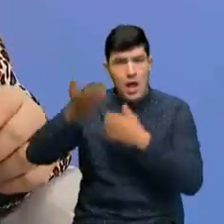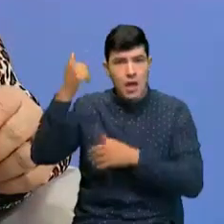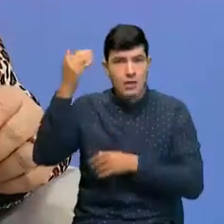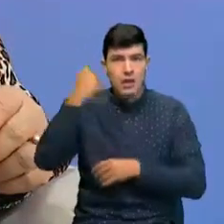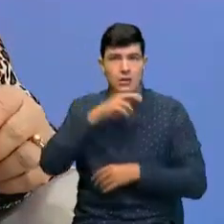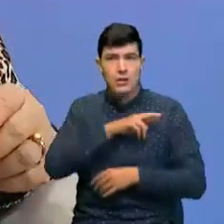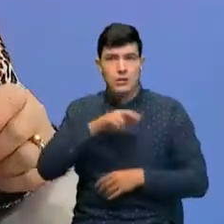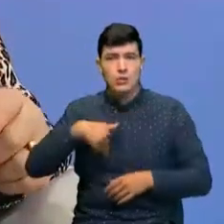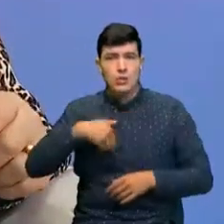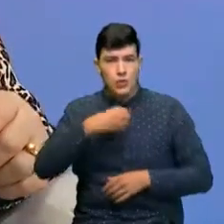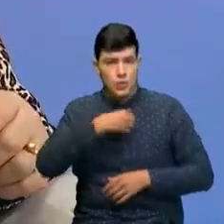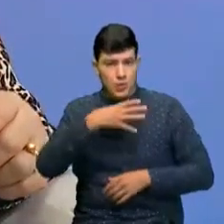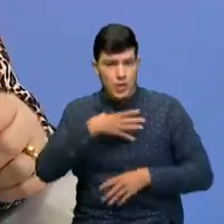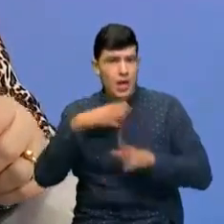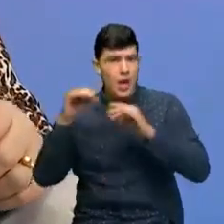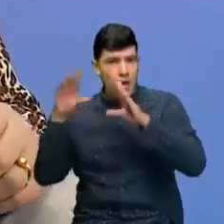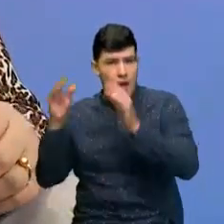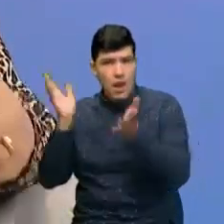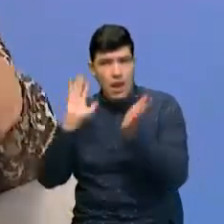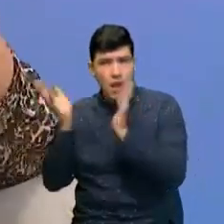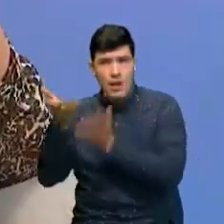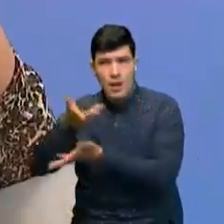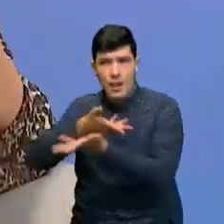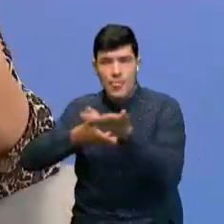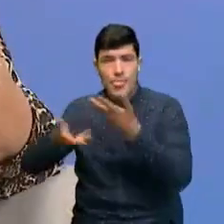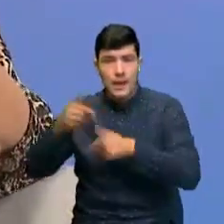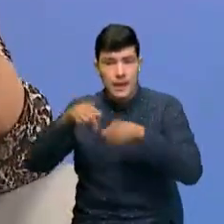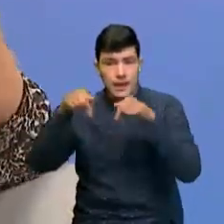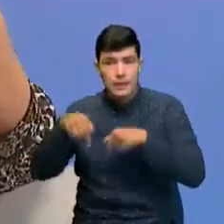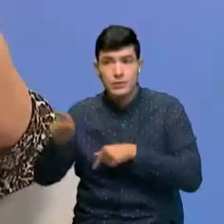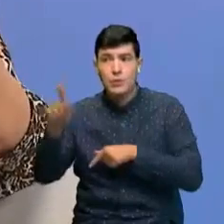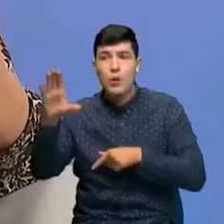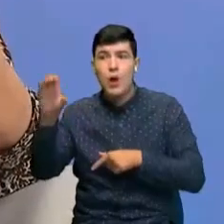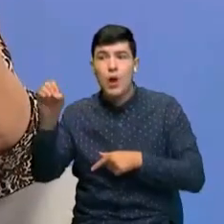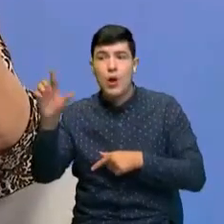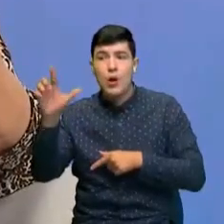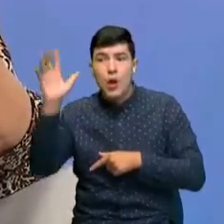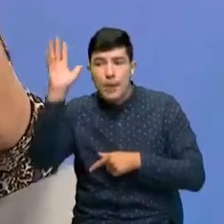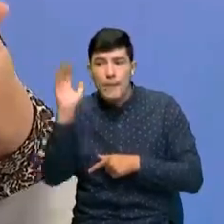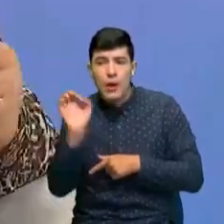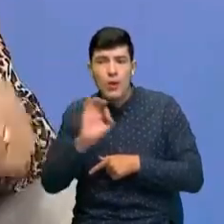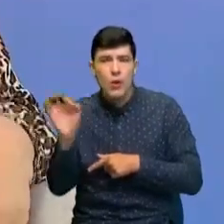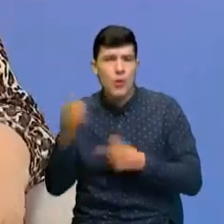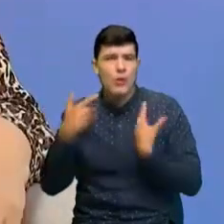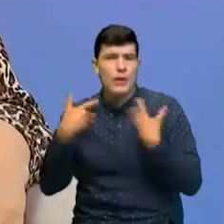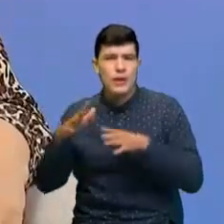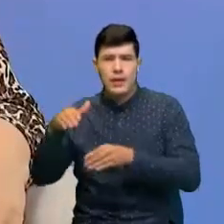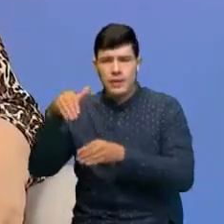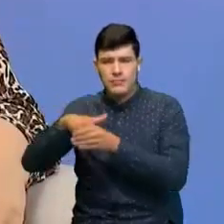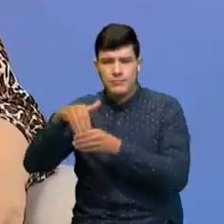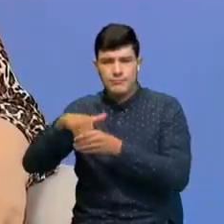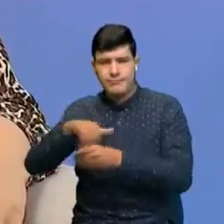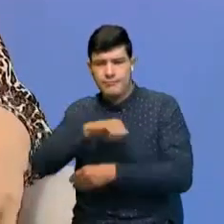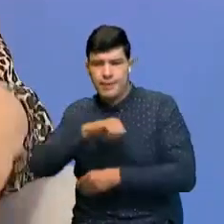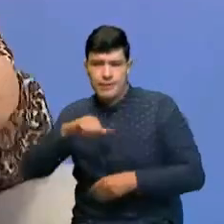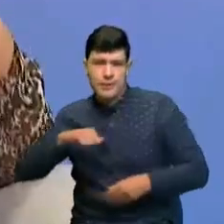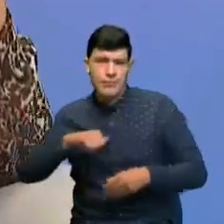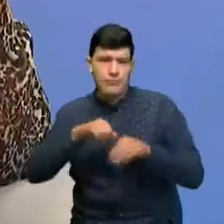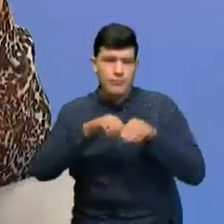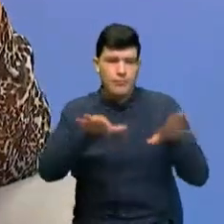oportunidad de conversarlo en varias oportunidades, a Colpensiones o a cualquier esto administradora de fondo de